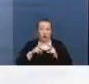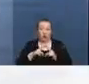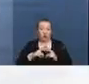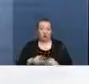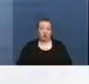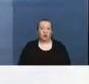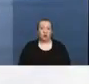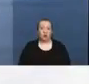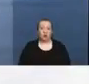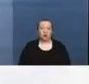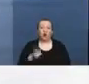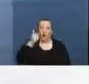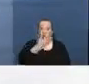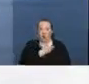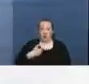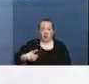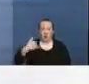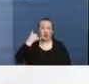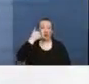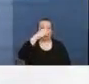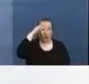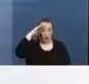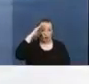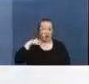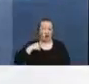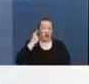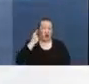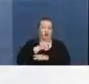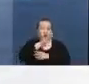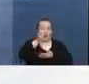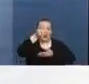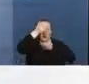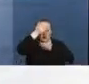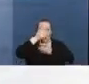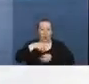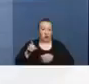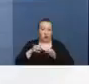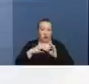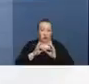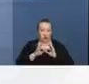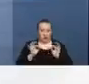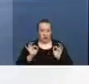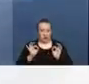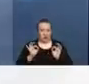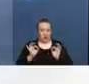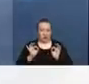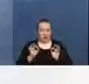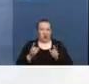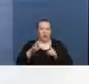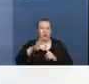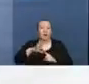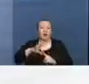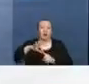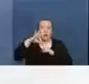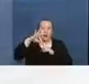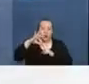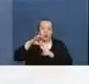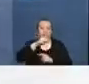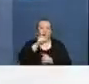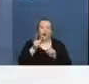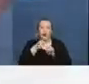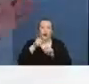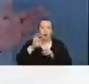por teléfono un policía ordena un secuestro tiempo en una tocar y así pero fue el principal pretende el único testigo